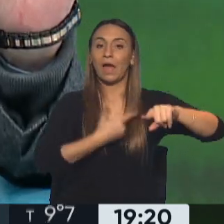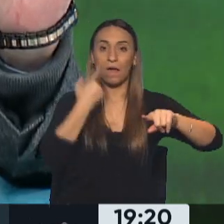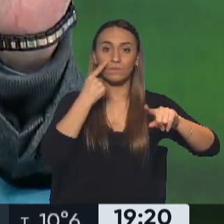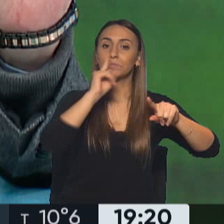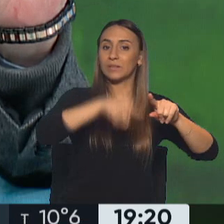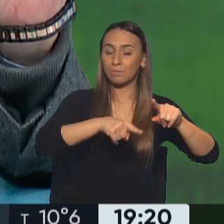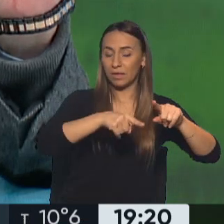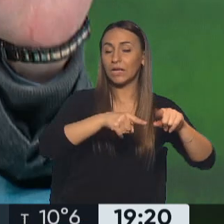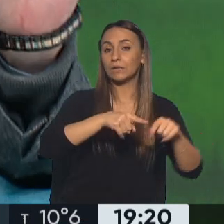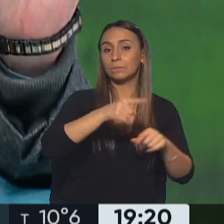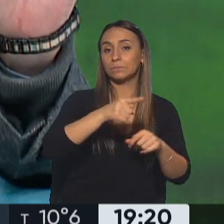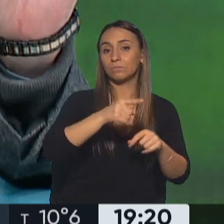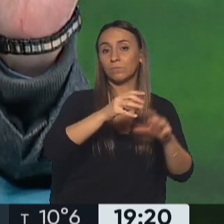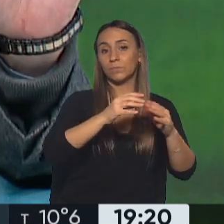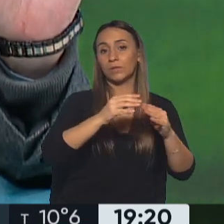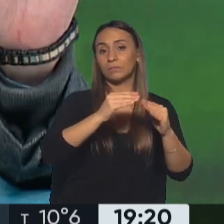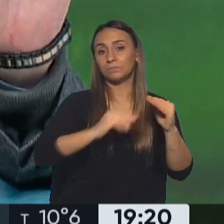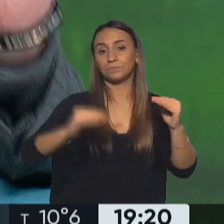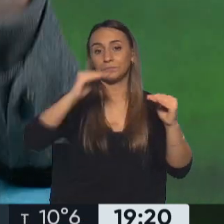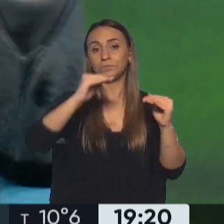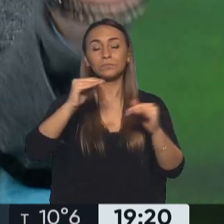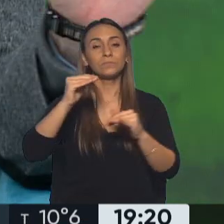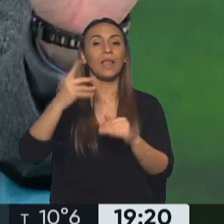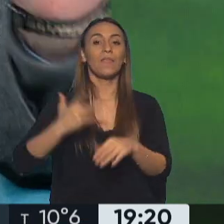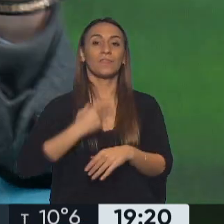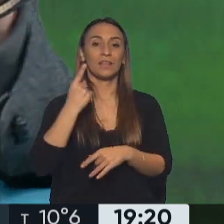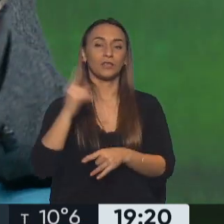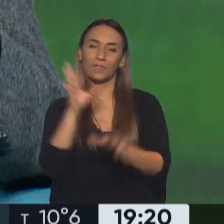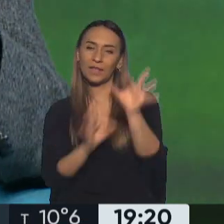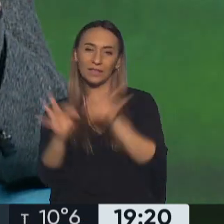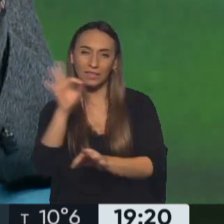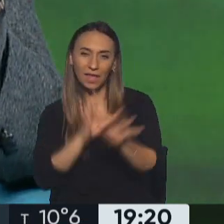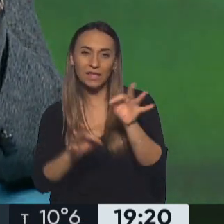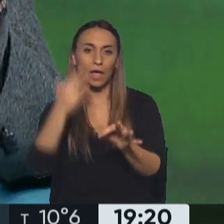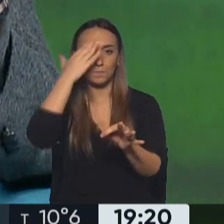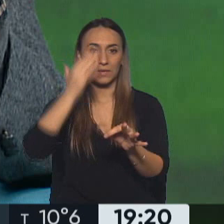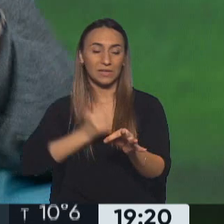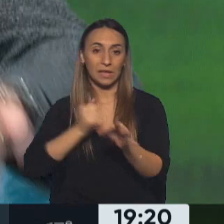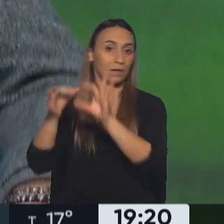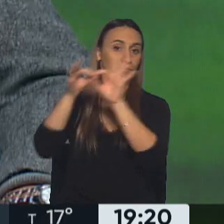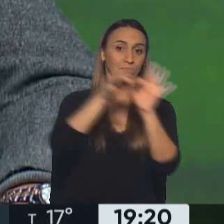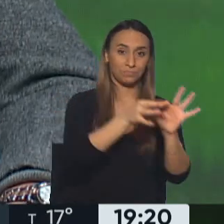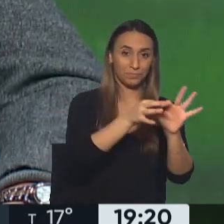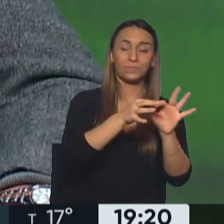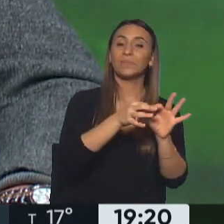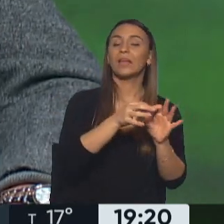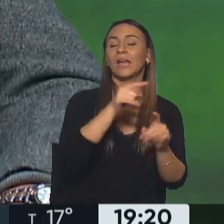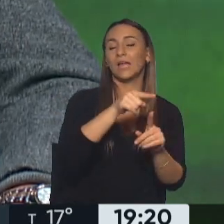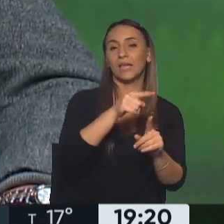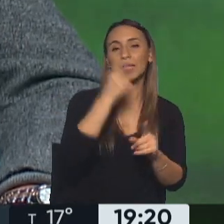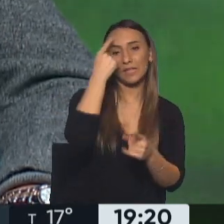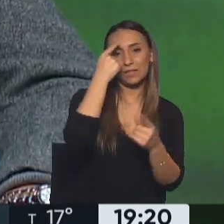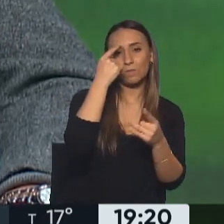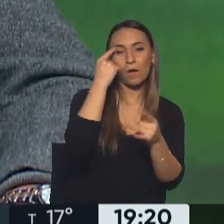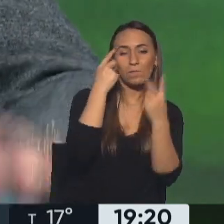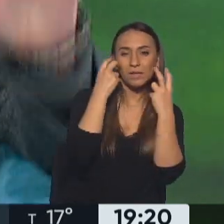de la inteligencia estratégica militar de inteligencia criminal que depende del ministerio